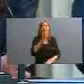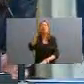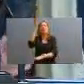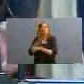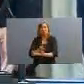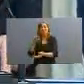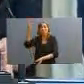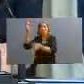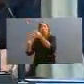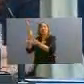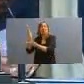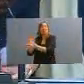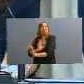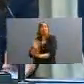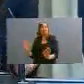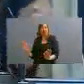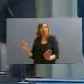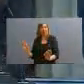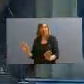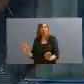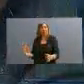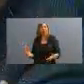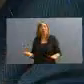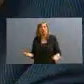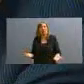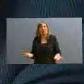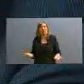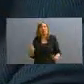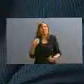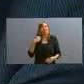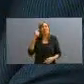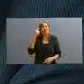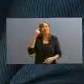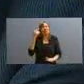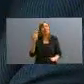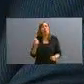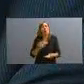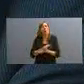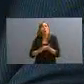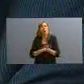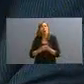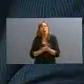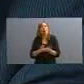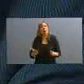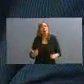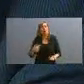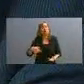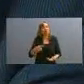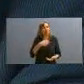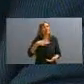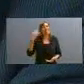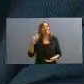Pero, ¿cómo hacerlo? Yo creo que nosotros tenemos que hacer una profunda